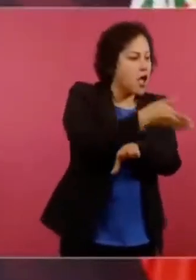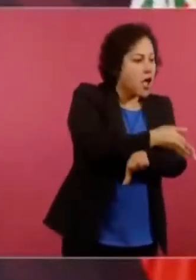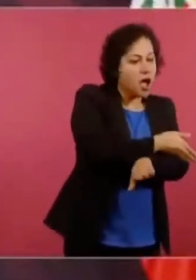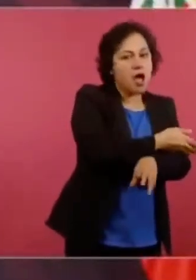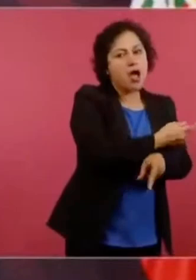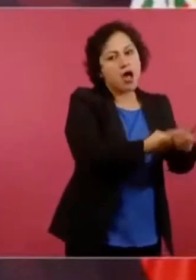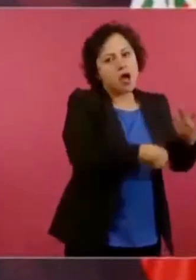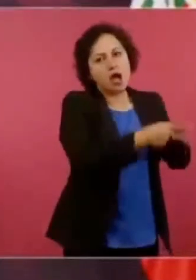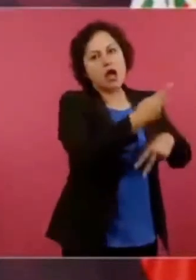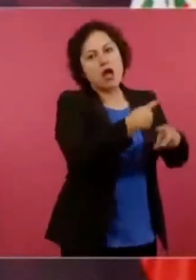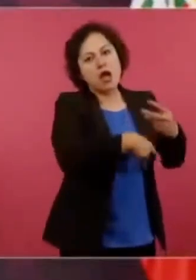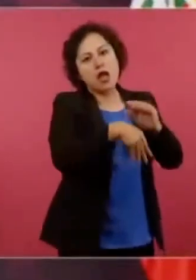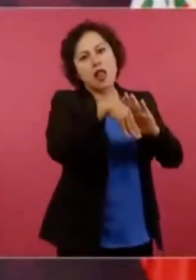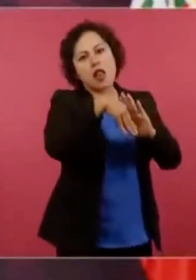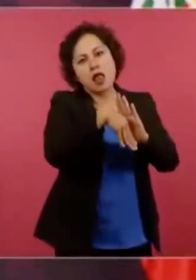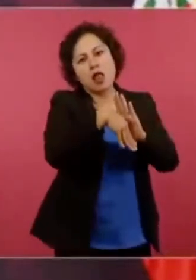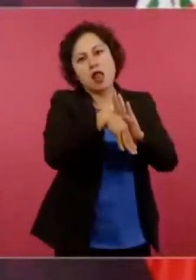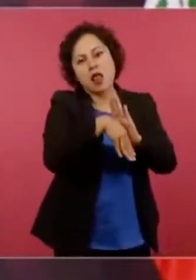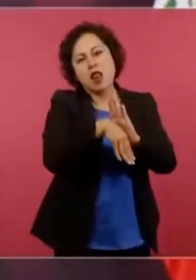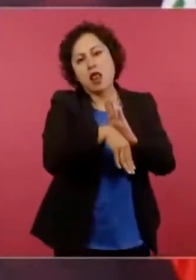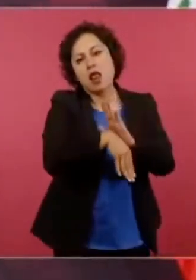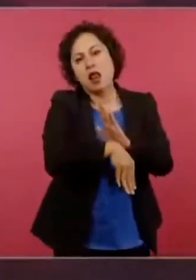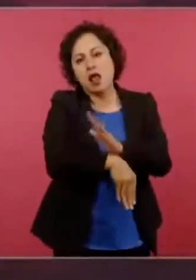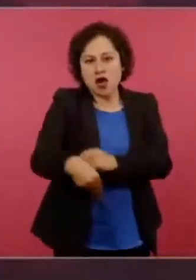no con la hipocresía, no con el cinismo,